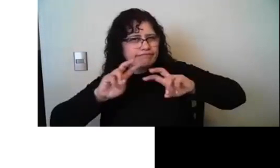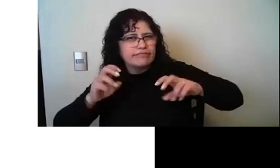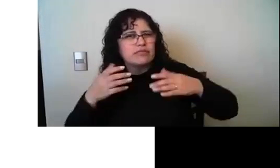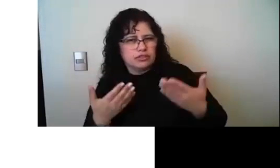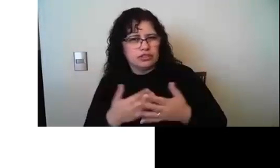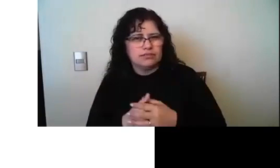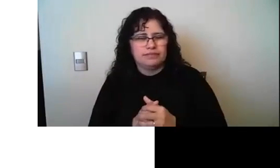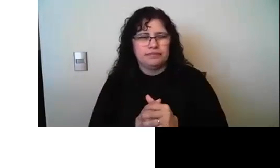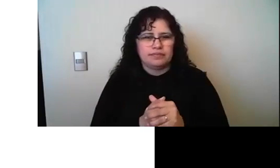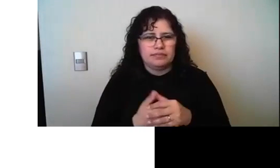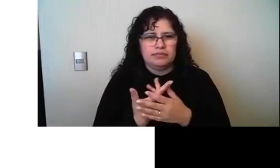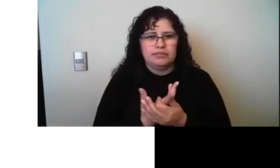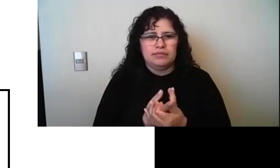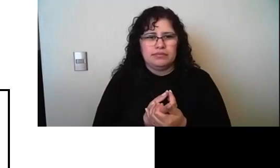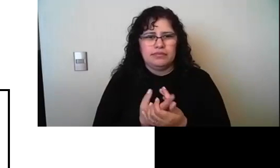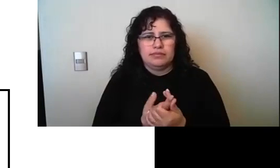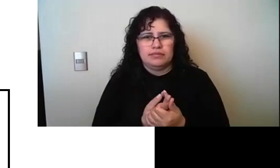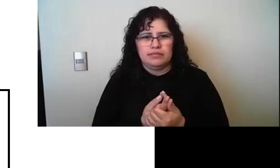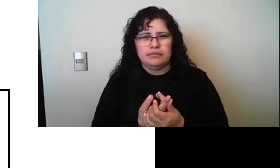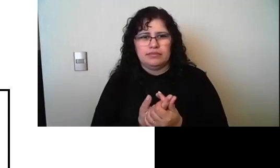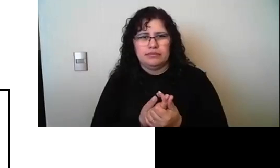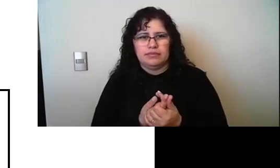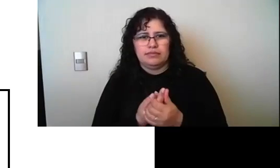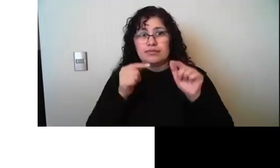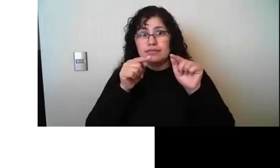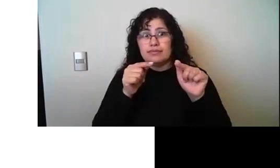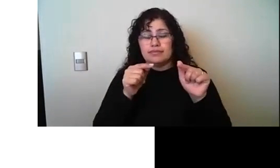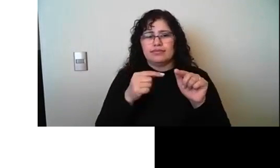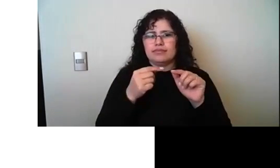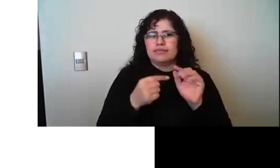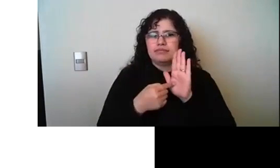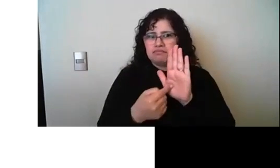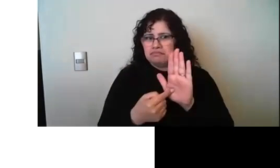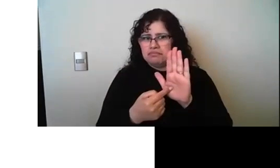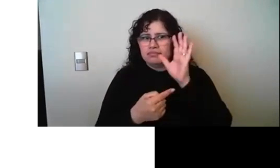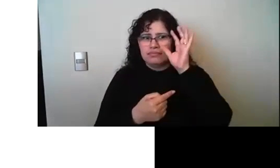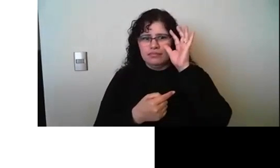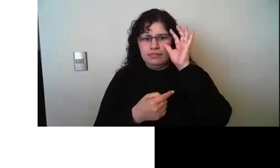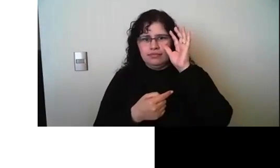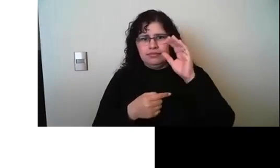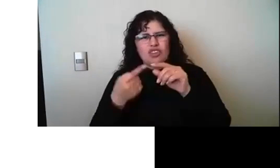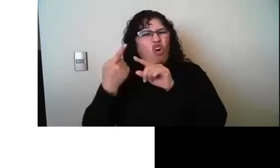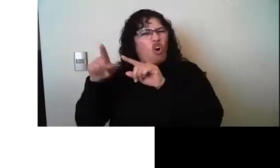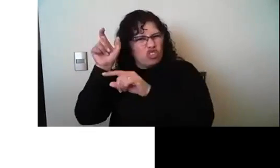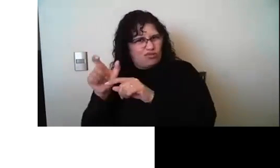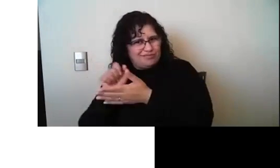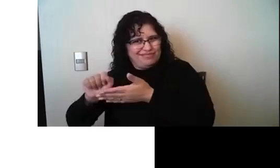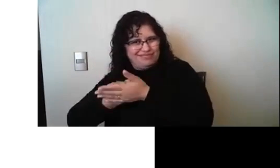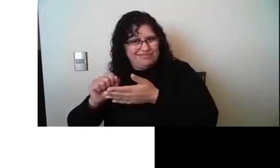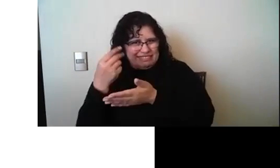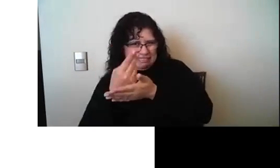a mencionar. Este esquema que está aquí está representado por otro autor, en